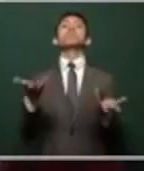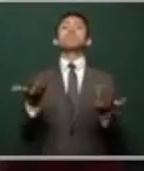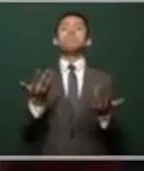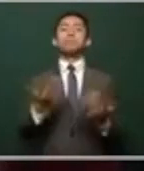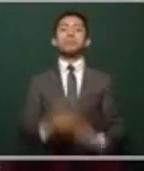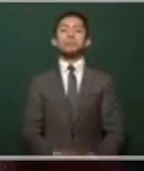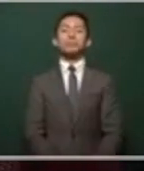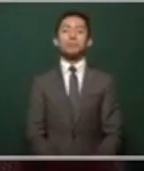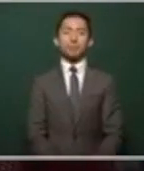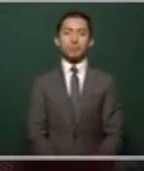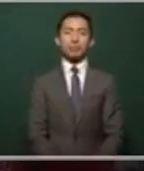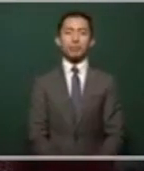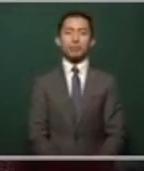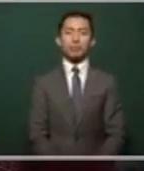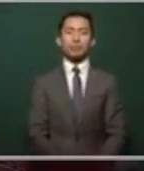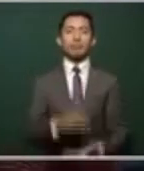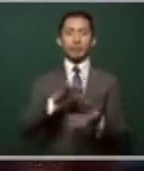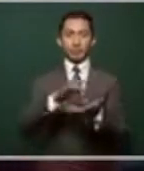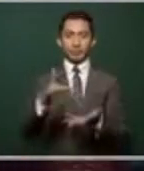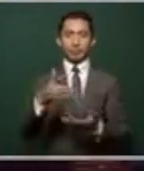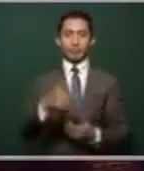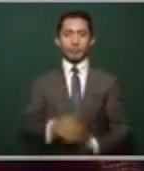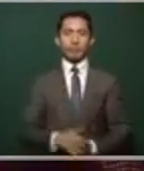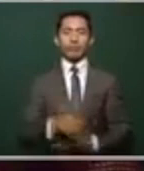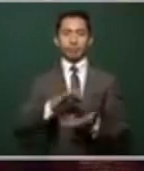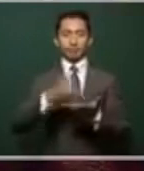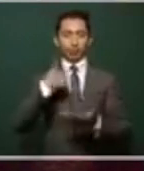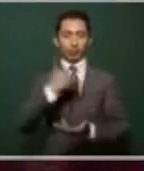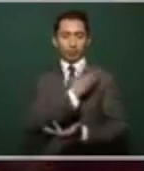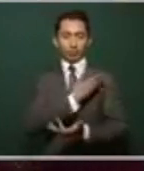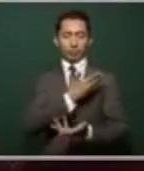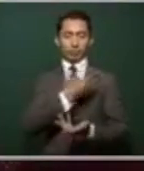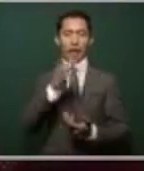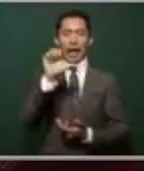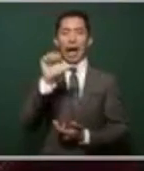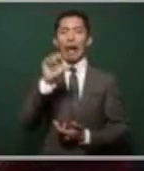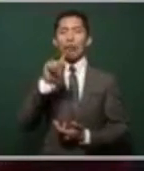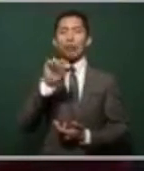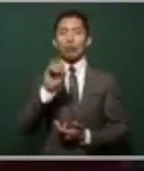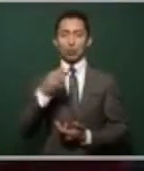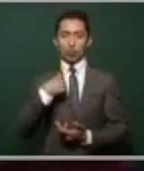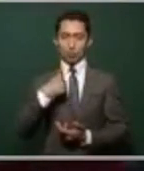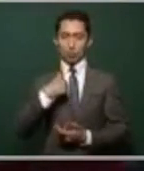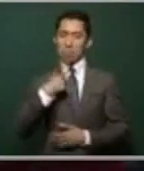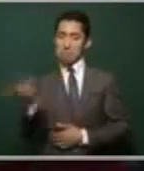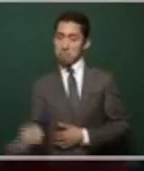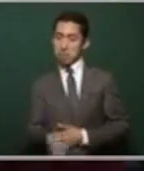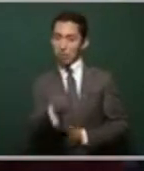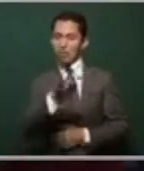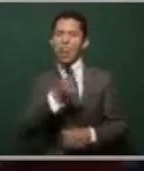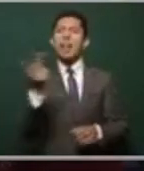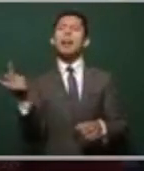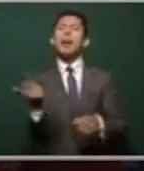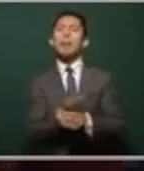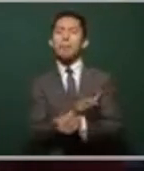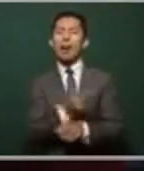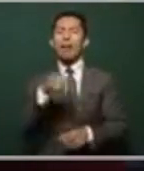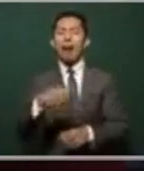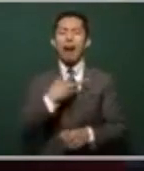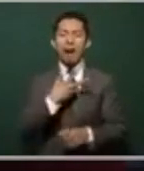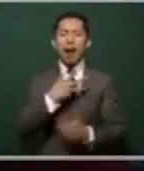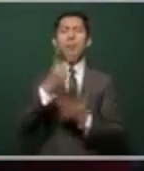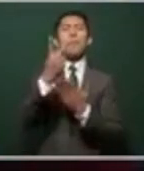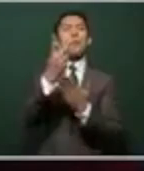Muchas gracias, presidente. Antonio López de La Razón. Me gustaría que me platique qué es lo que está pasando con este programa